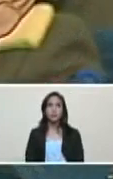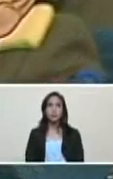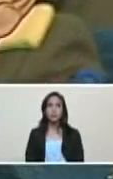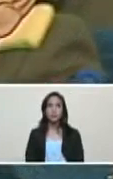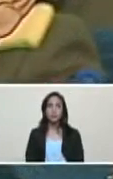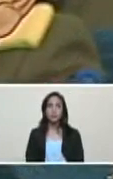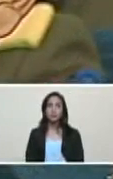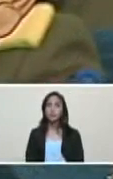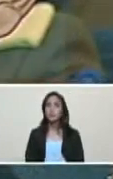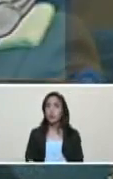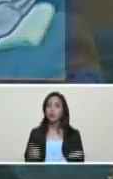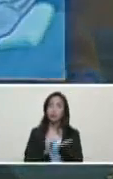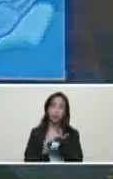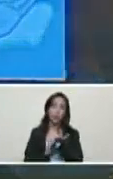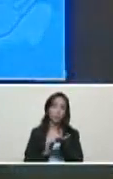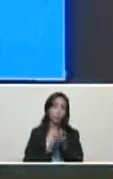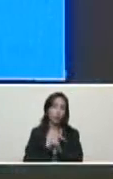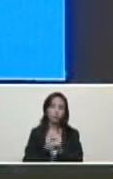Tenemos que resolver el problema